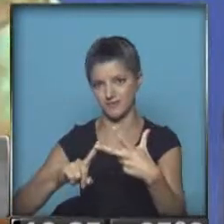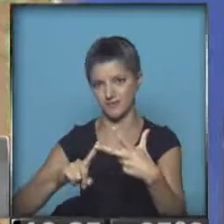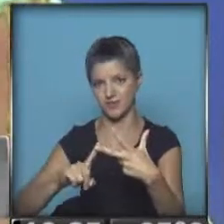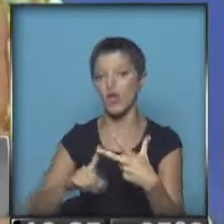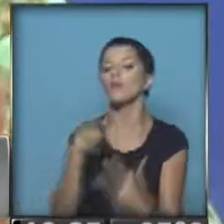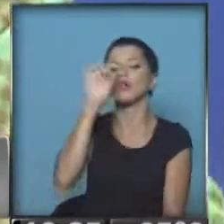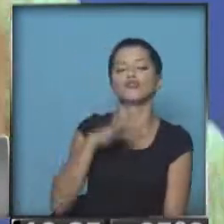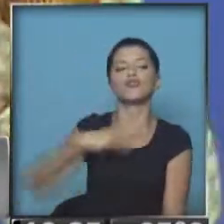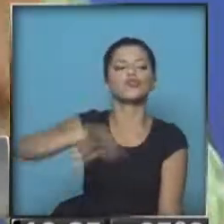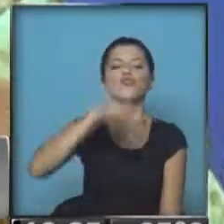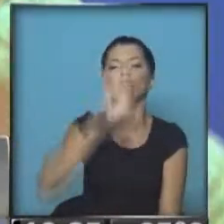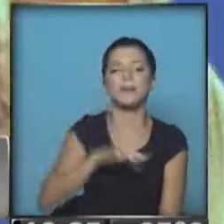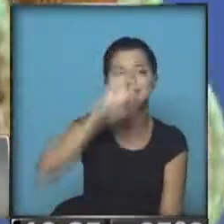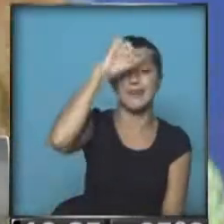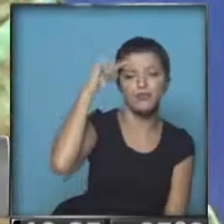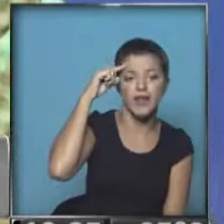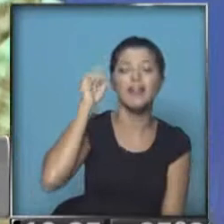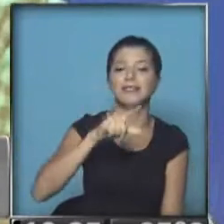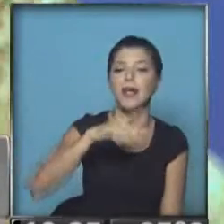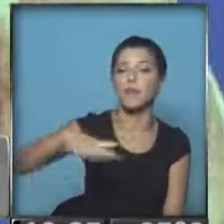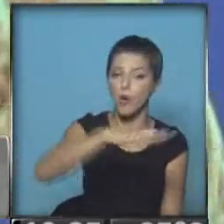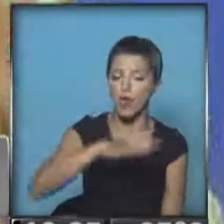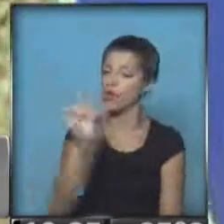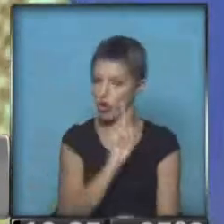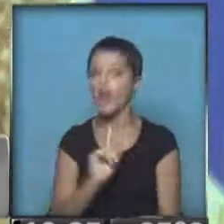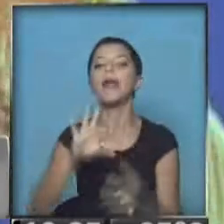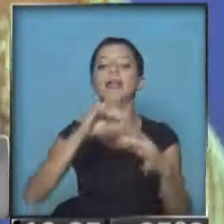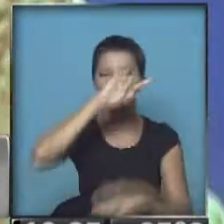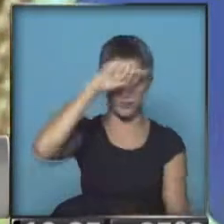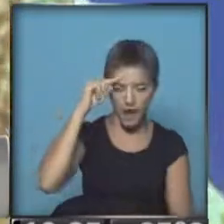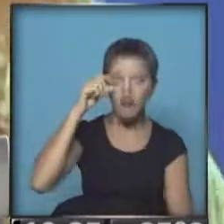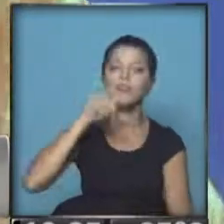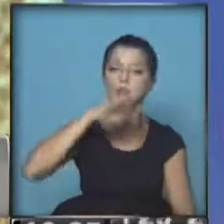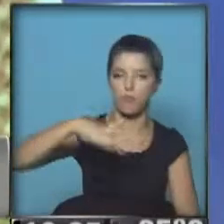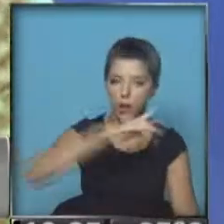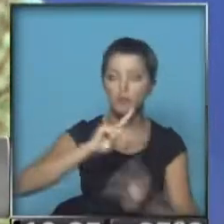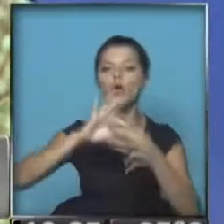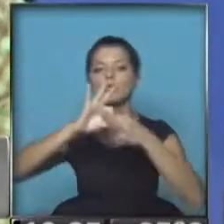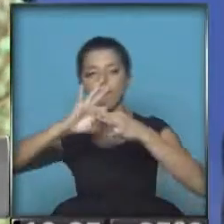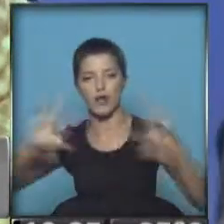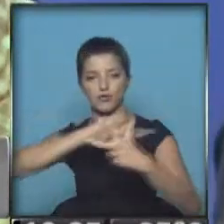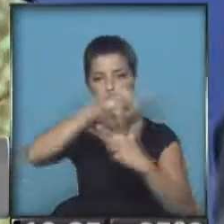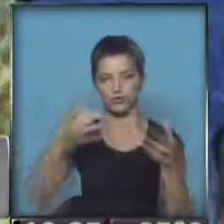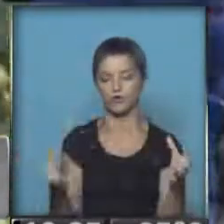somos únicamente nacionales y populares, somos nacionales, populares y